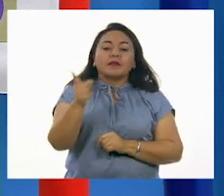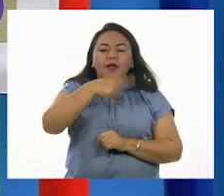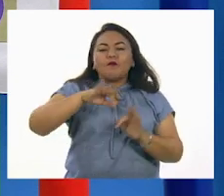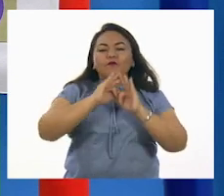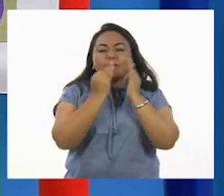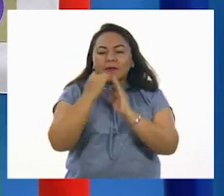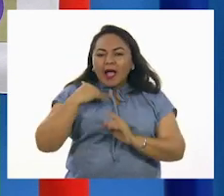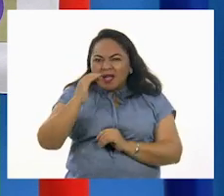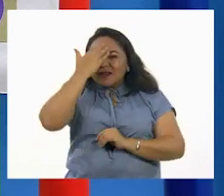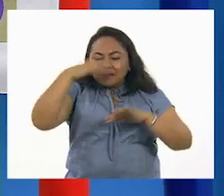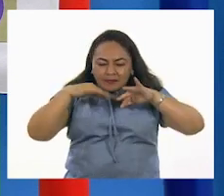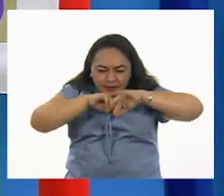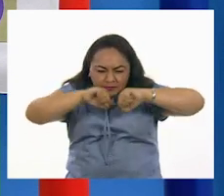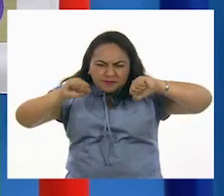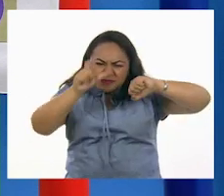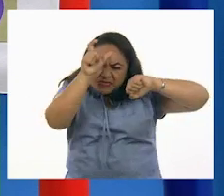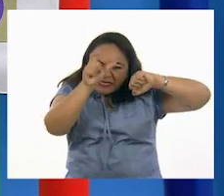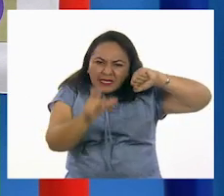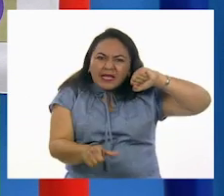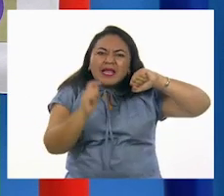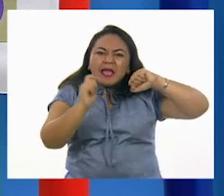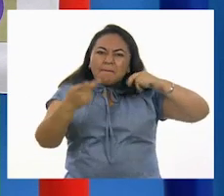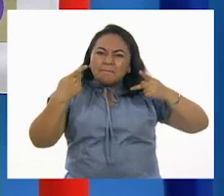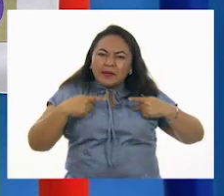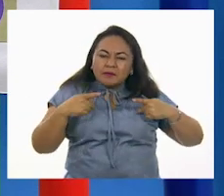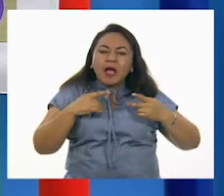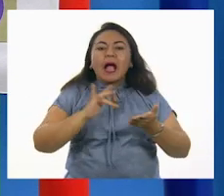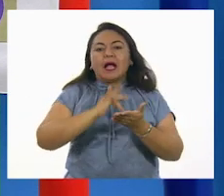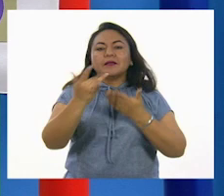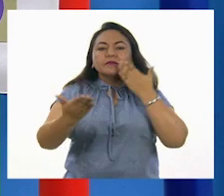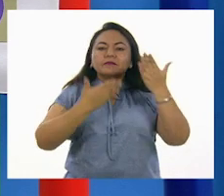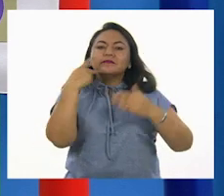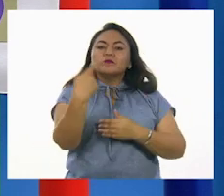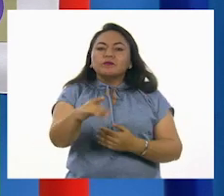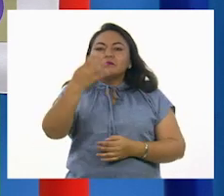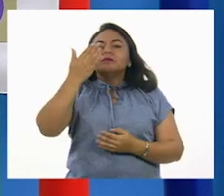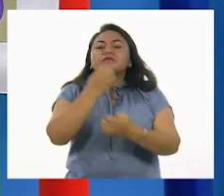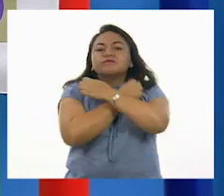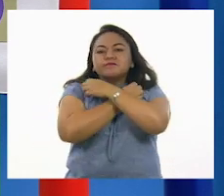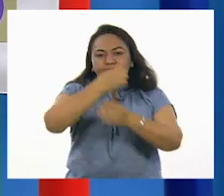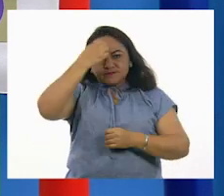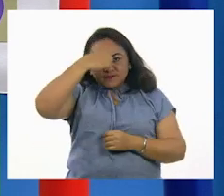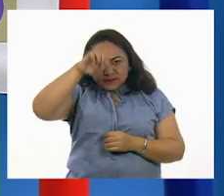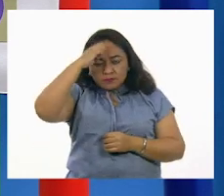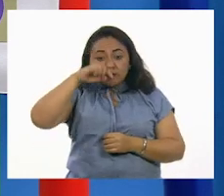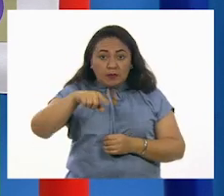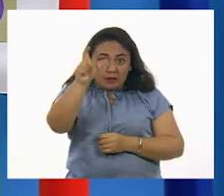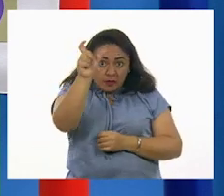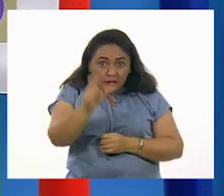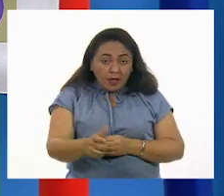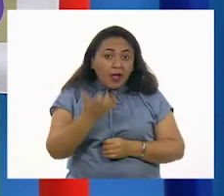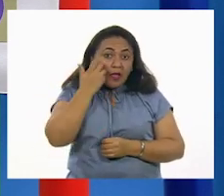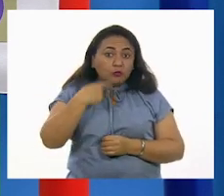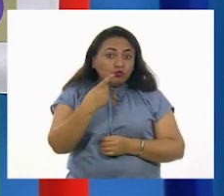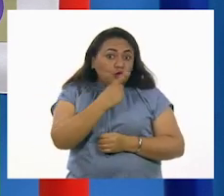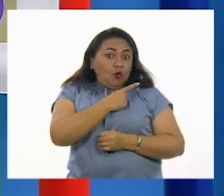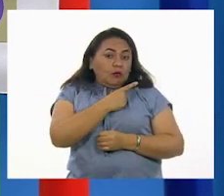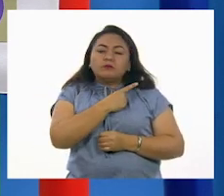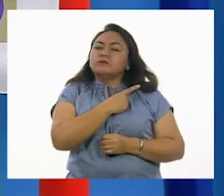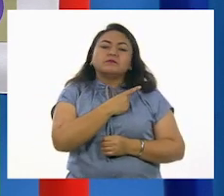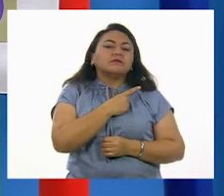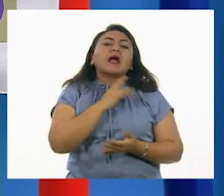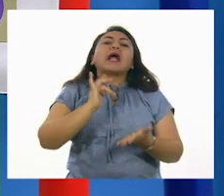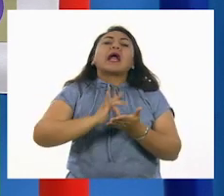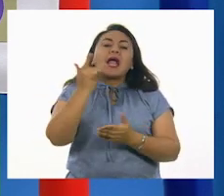a conocer al hombre, de entender al personaje, es el estudio de su educación, pues el personaje no se crea solo, sino que es en